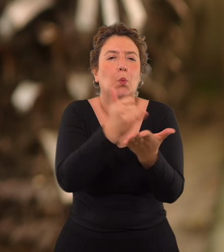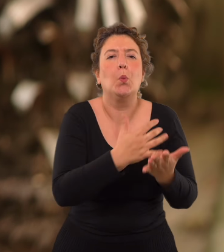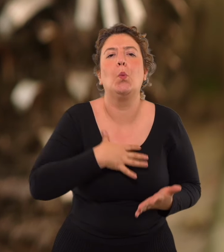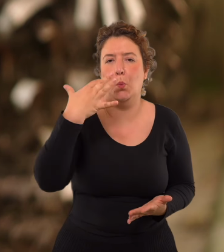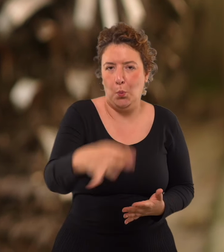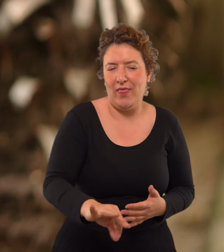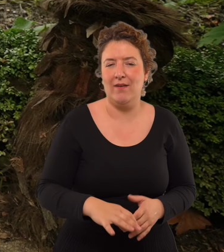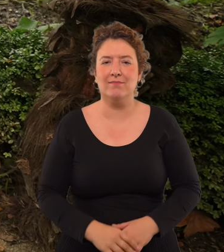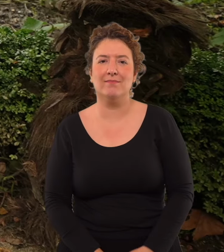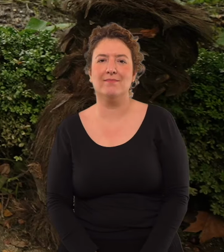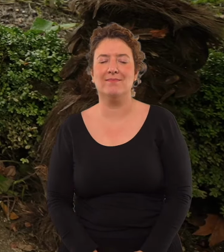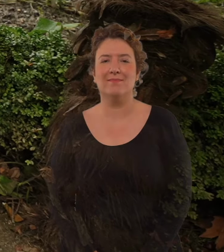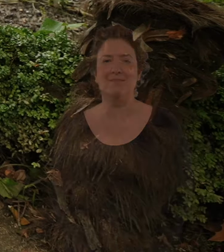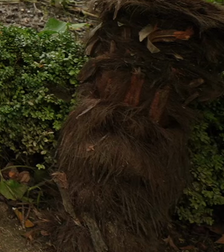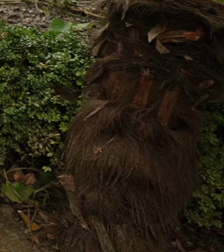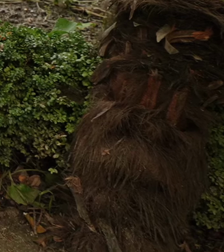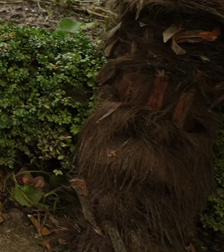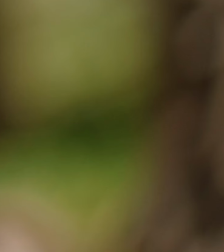propuestas.